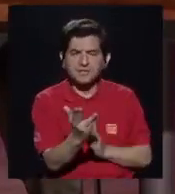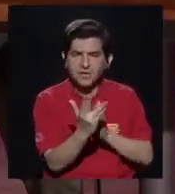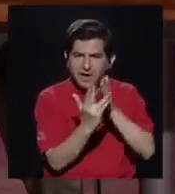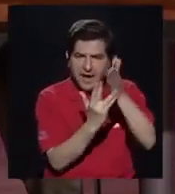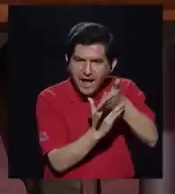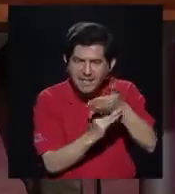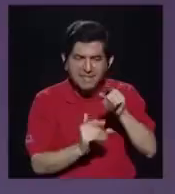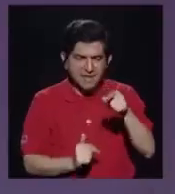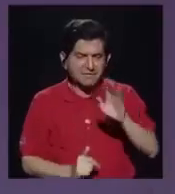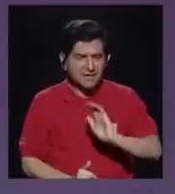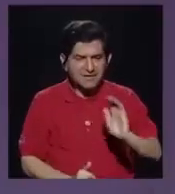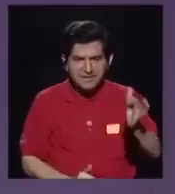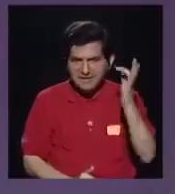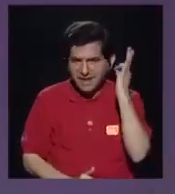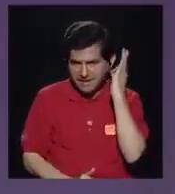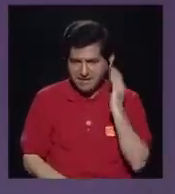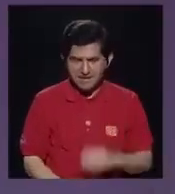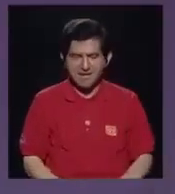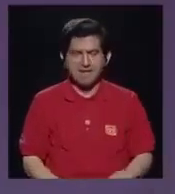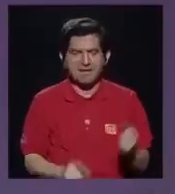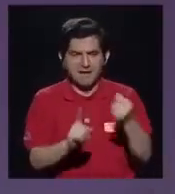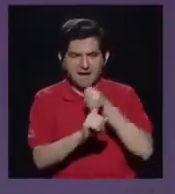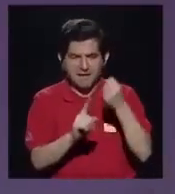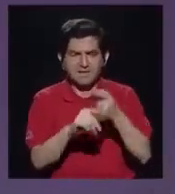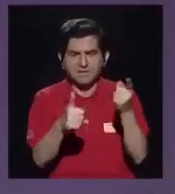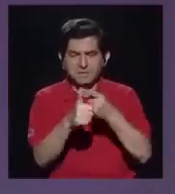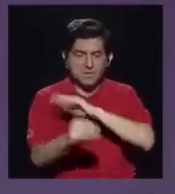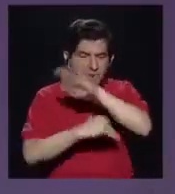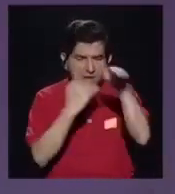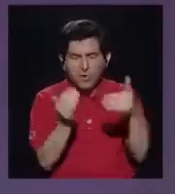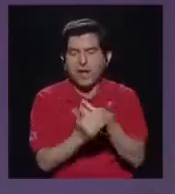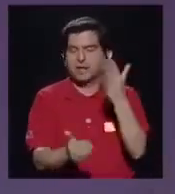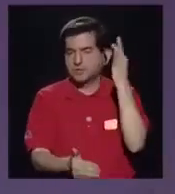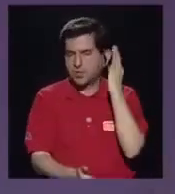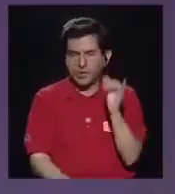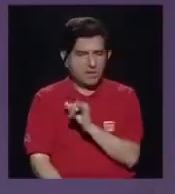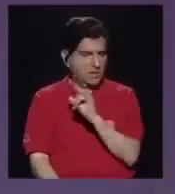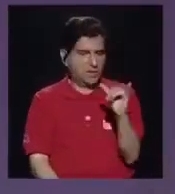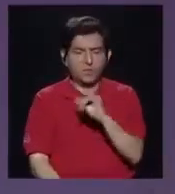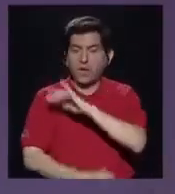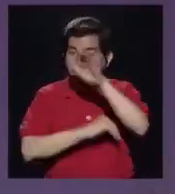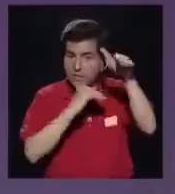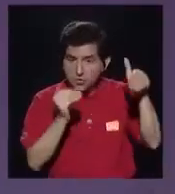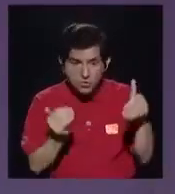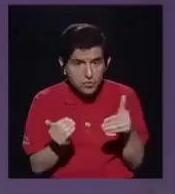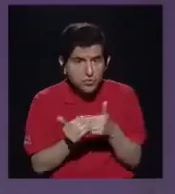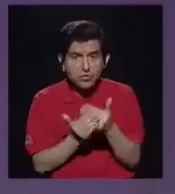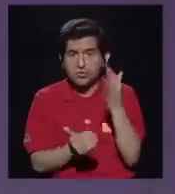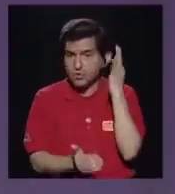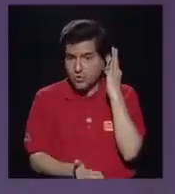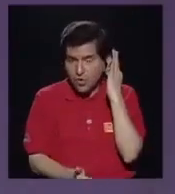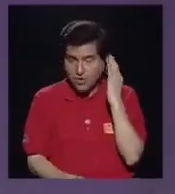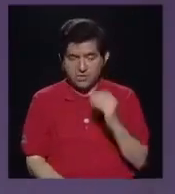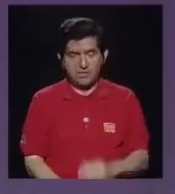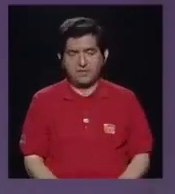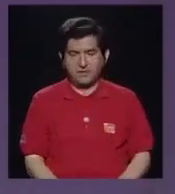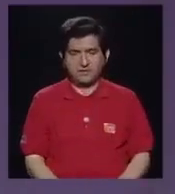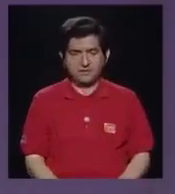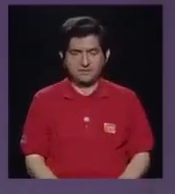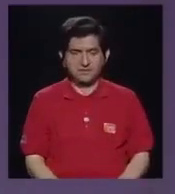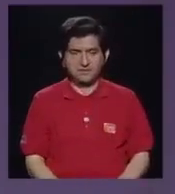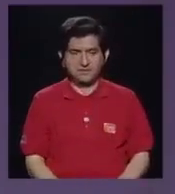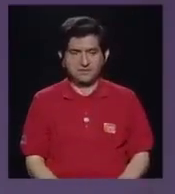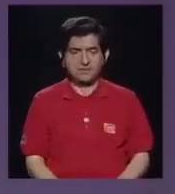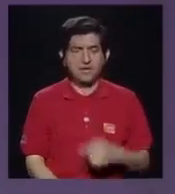y a través de esas niñas es una agresión en primer lugar todas las mujeres porque todas todas las mujeres